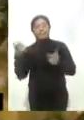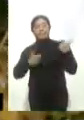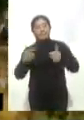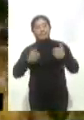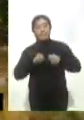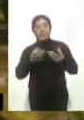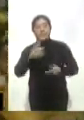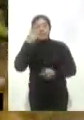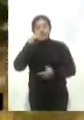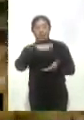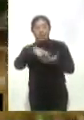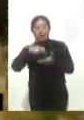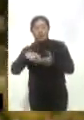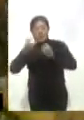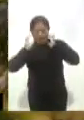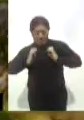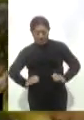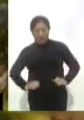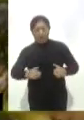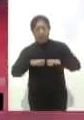de higiene y protección para el personal.